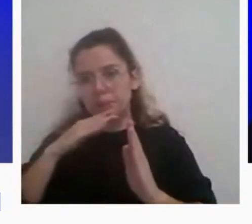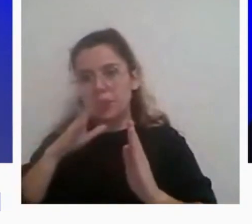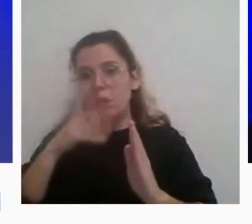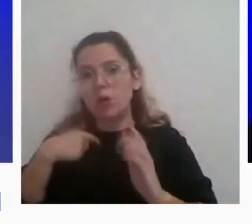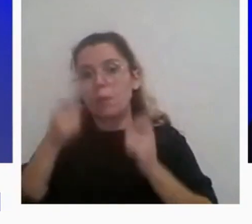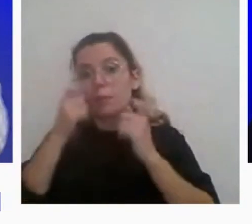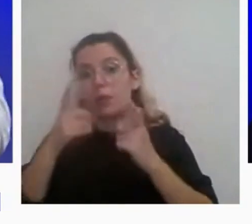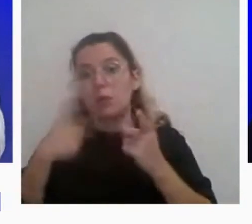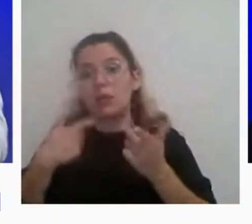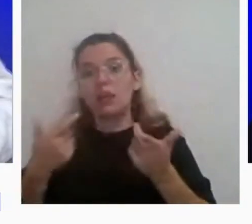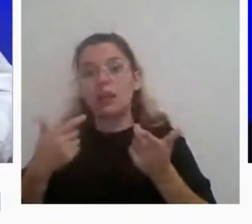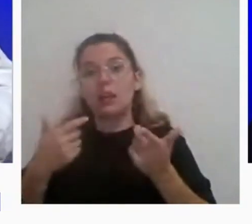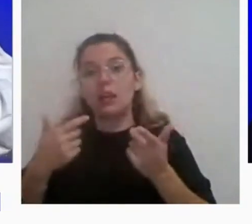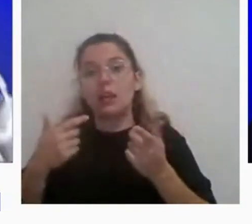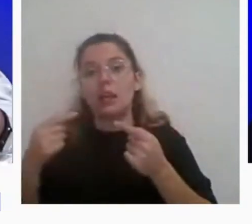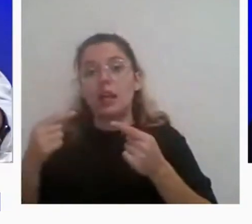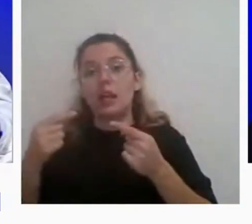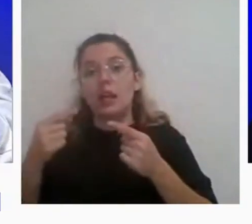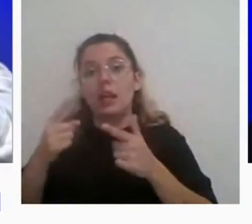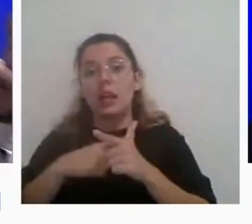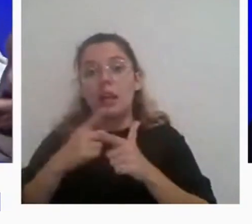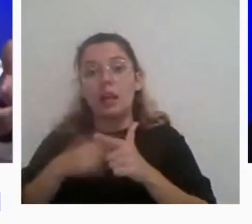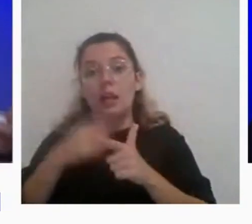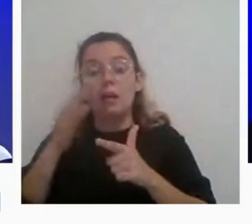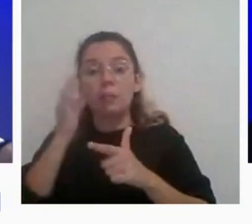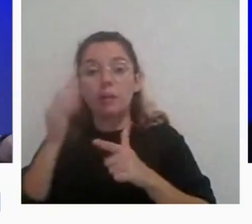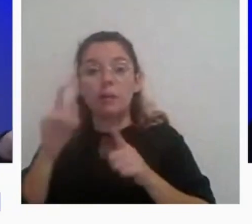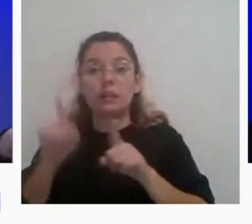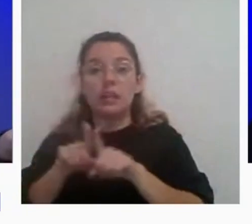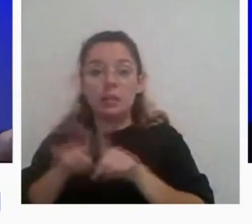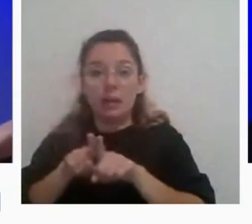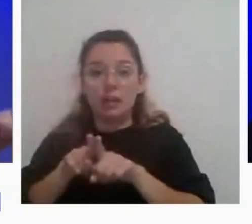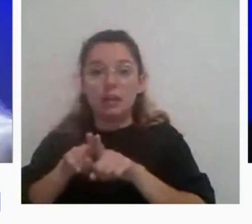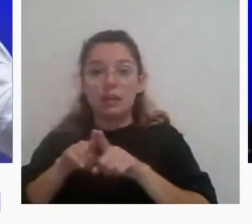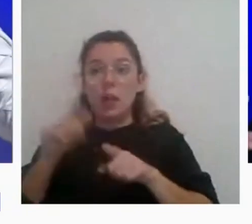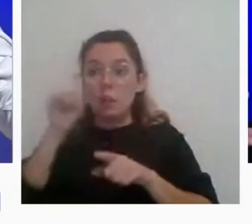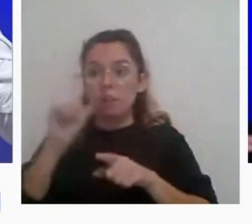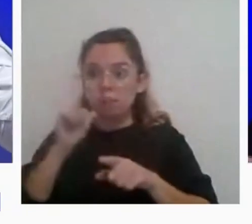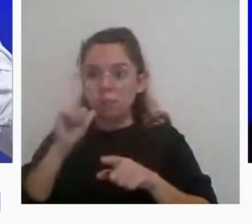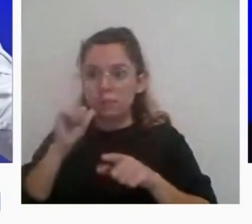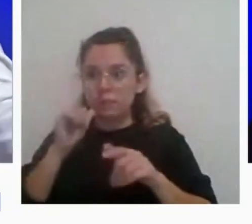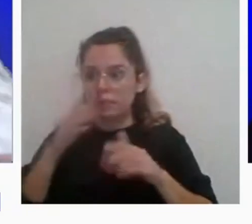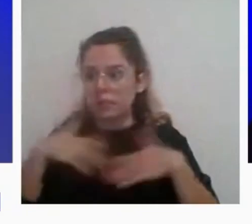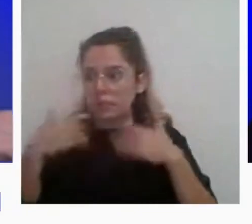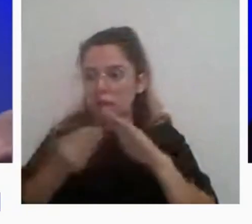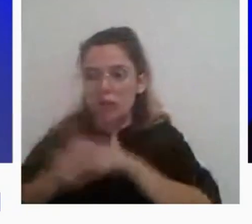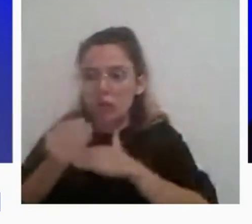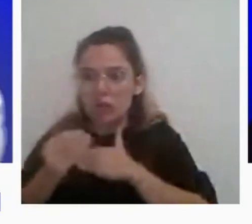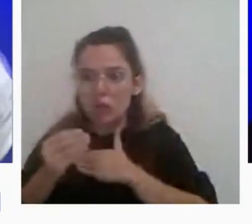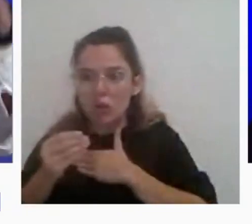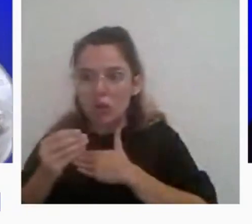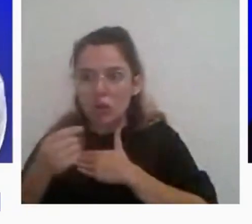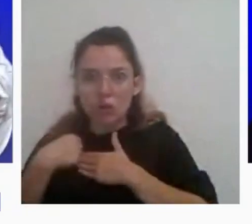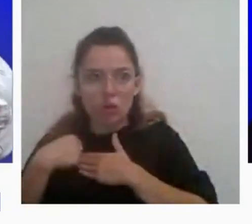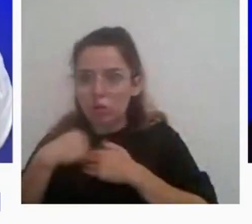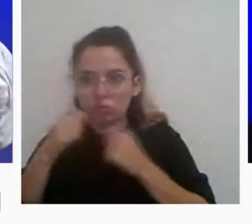primas hermanas mías que quería mucho, o primos hermanos que se quedaban embarazados, nacía el niño y decía, ¿pero cuándo? Llevo 9 meses, y digo, pues no me entero. Entonces,